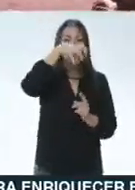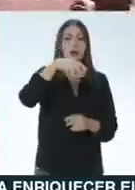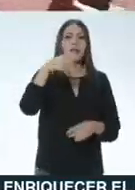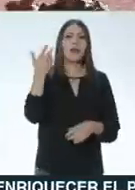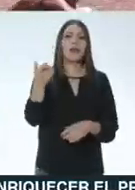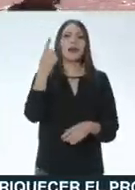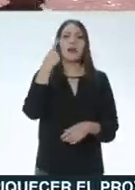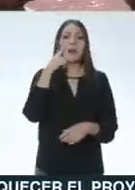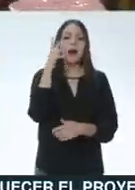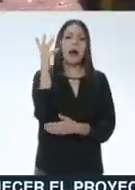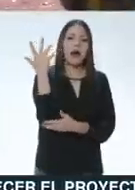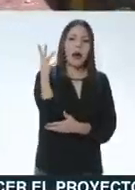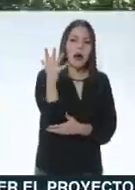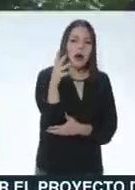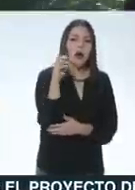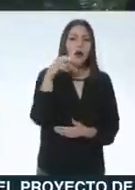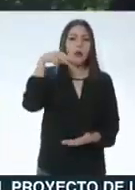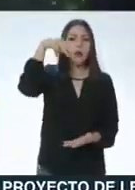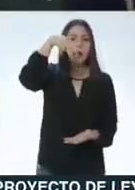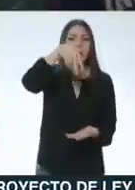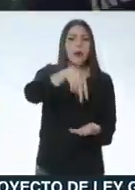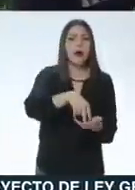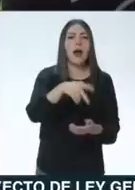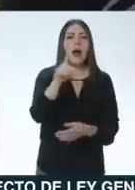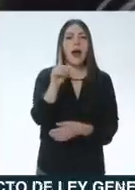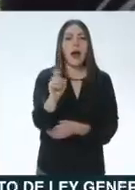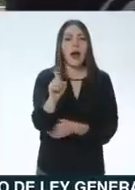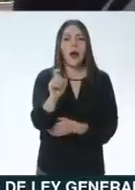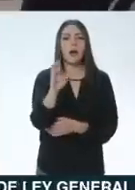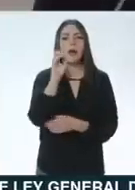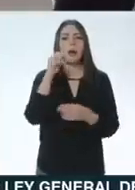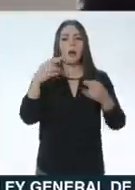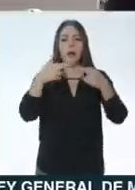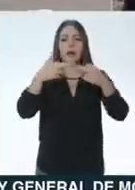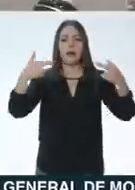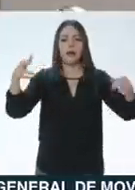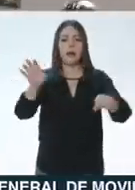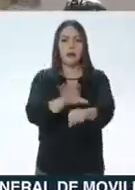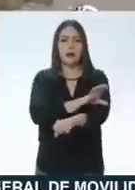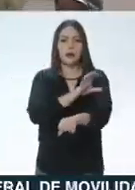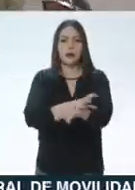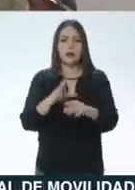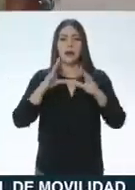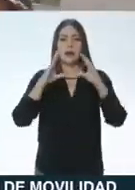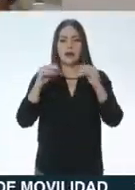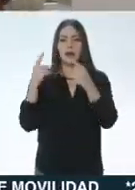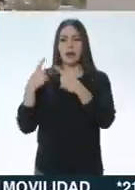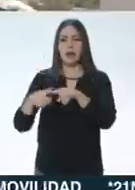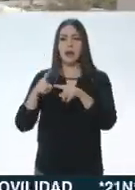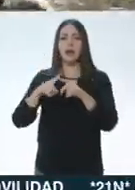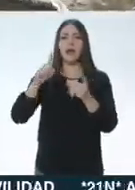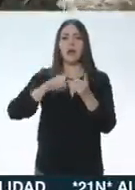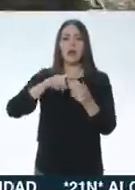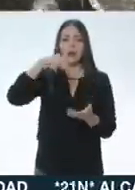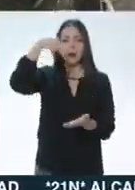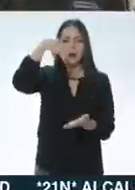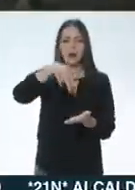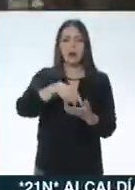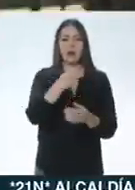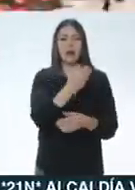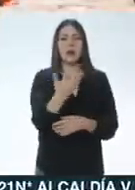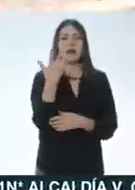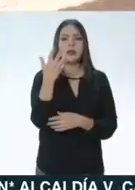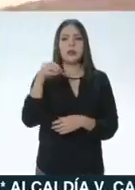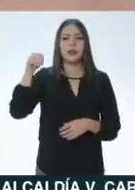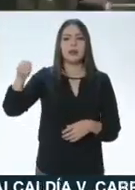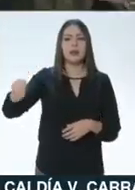alta tensión, entre otros. Y en la caída fija aprenden 5 puntos de contacto para proyectar el